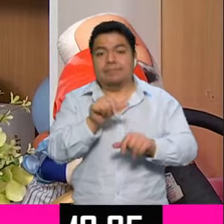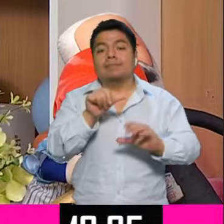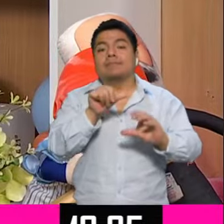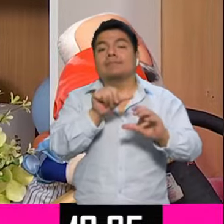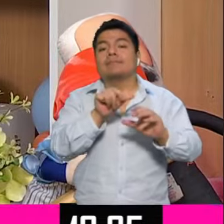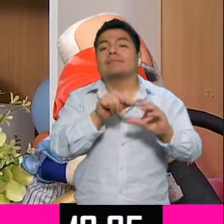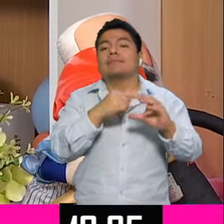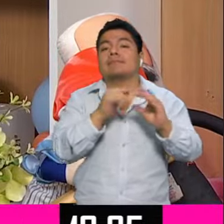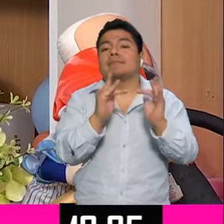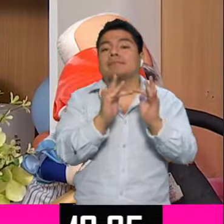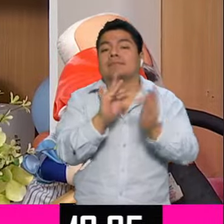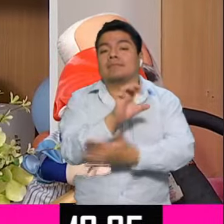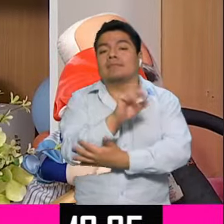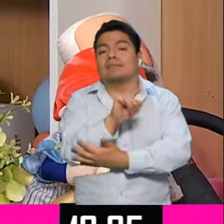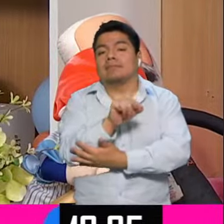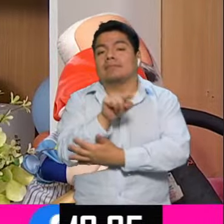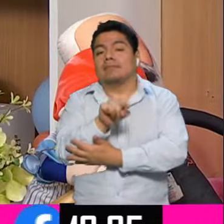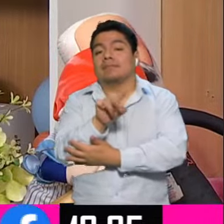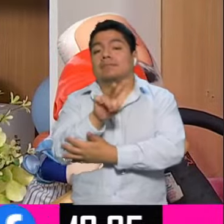es